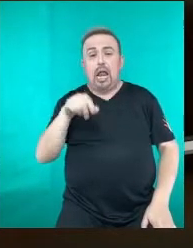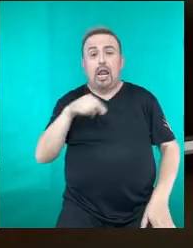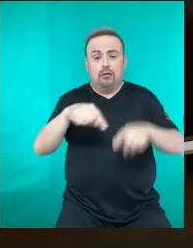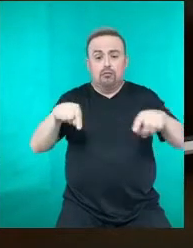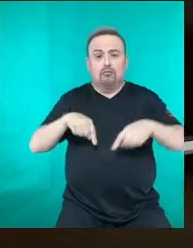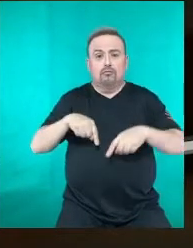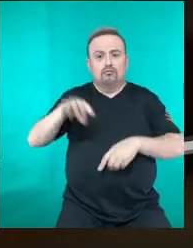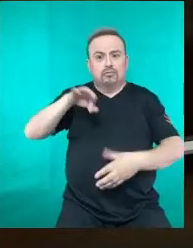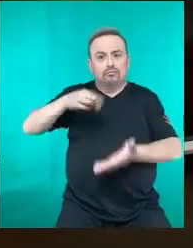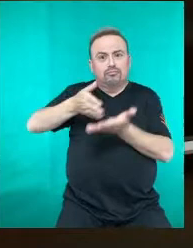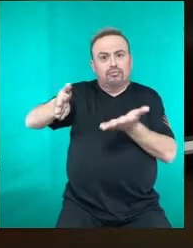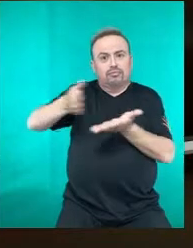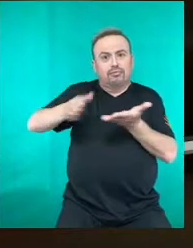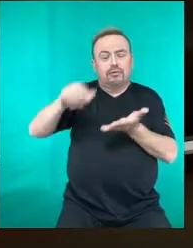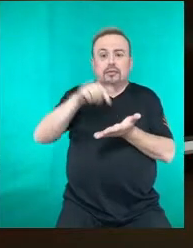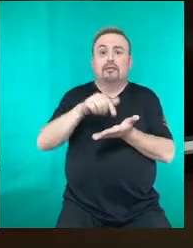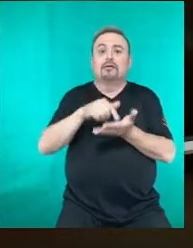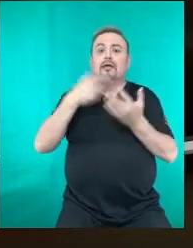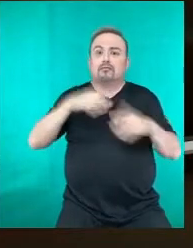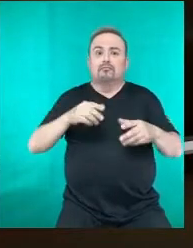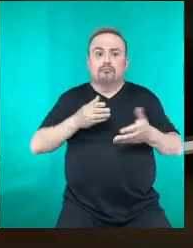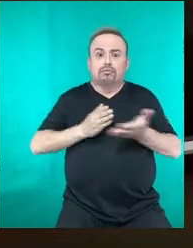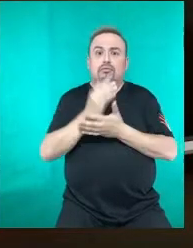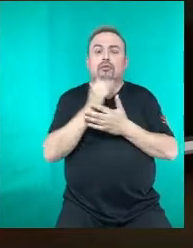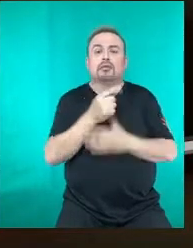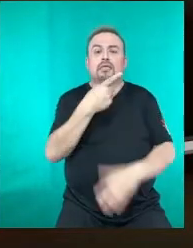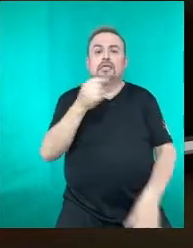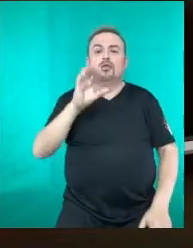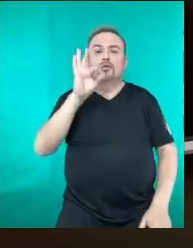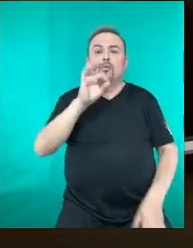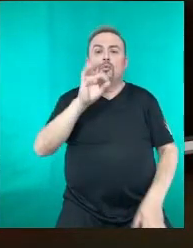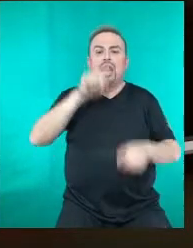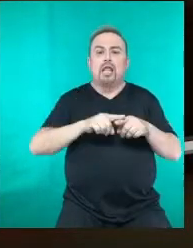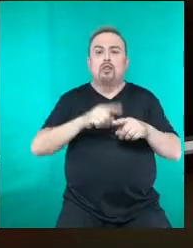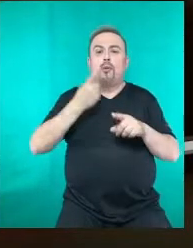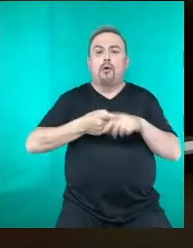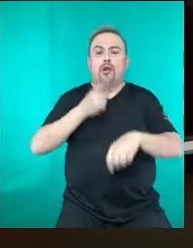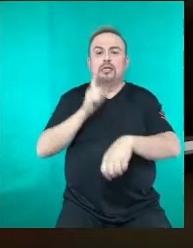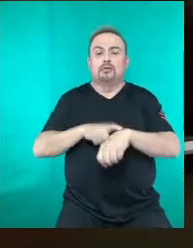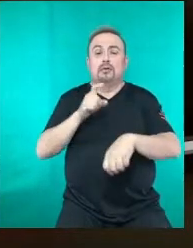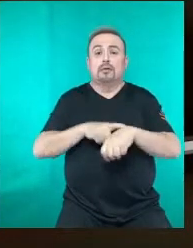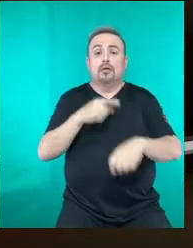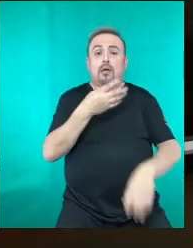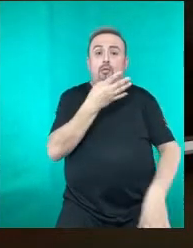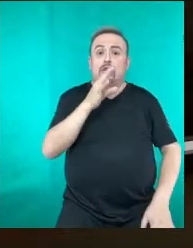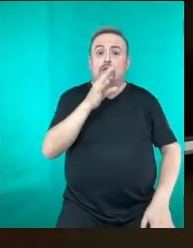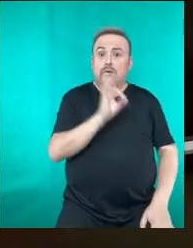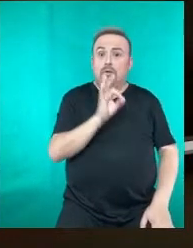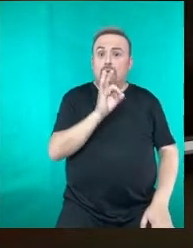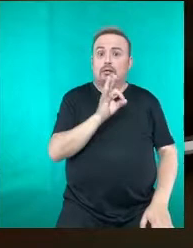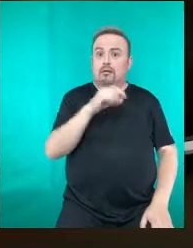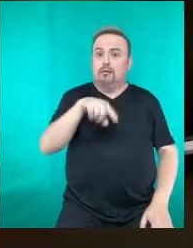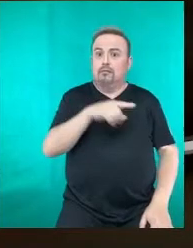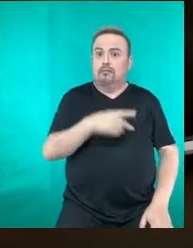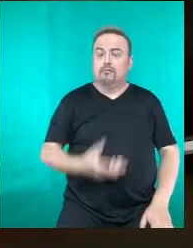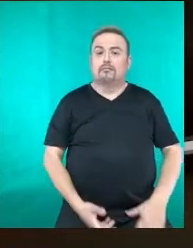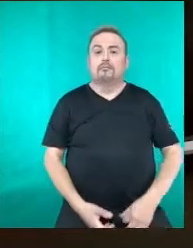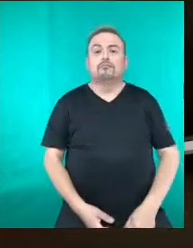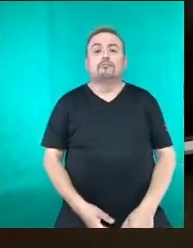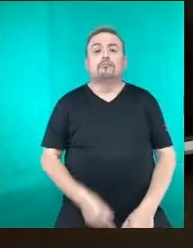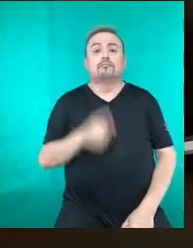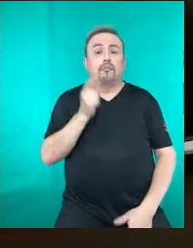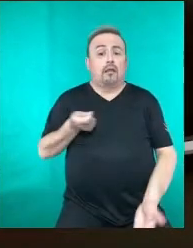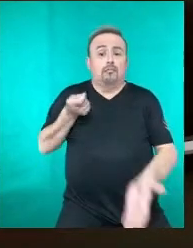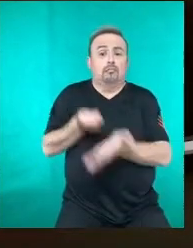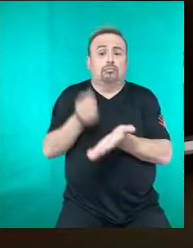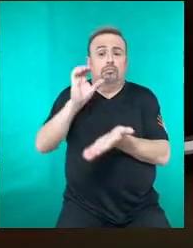desalinizadora de agua de mar, que va a entrar a operar con 150 litros por segundo de los 450 con que fue construida. La financió el Estado,